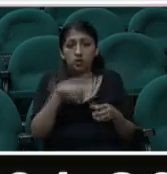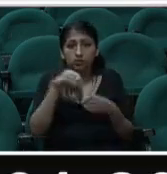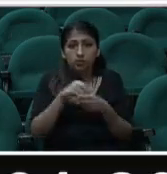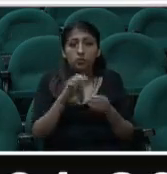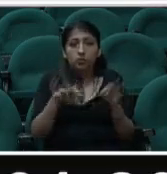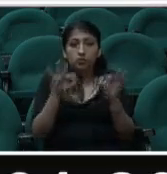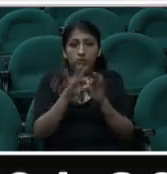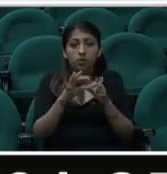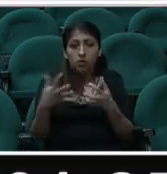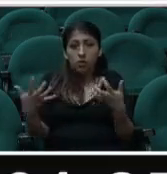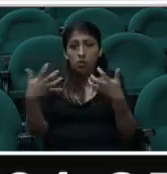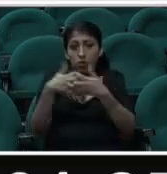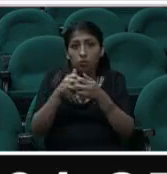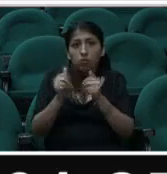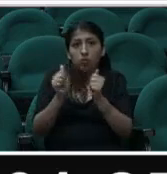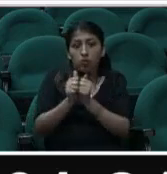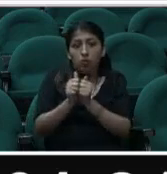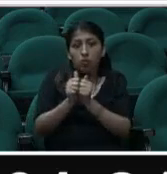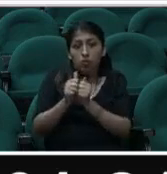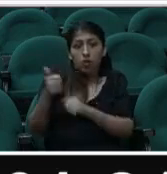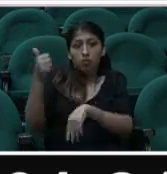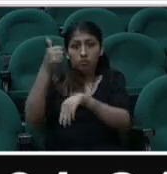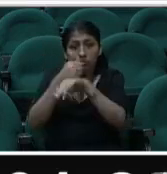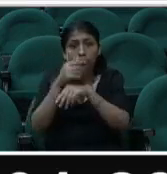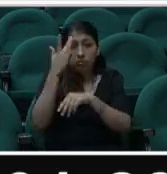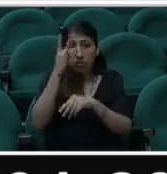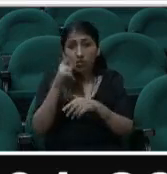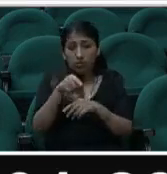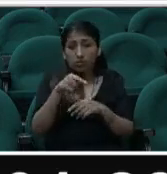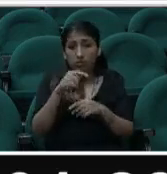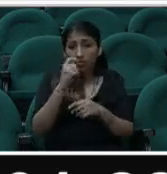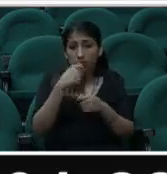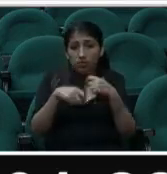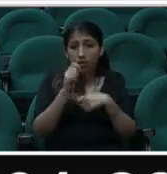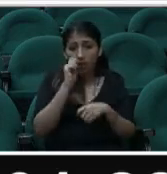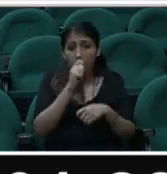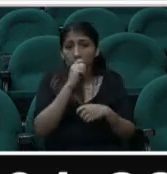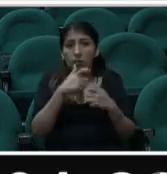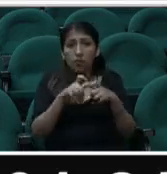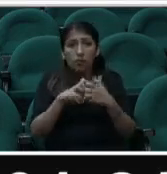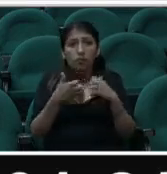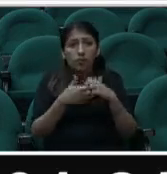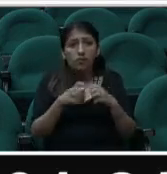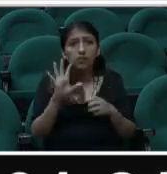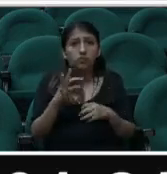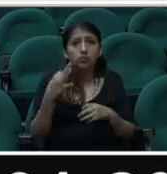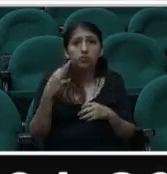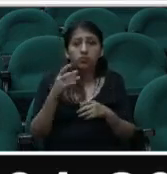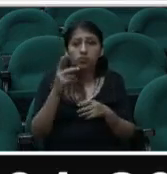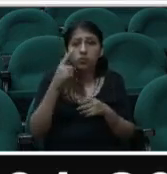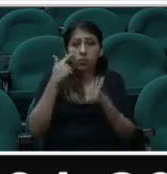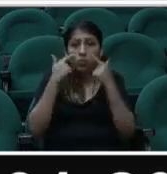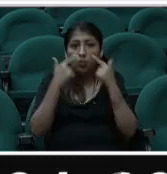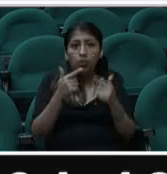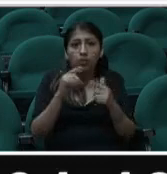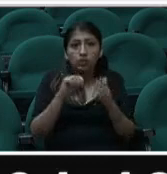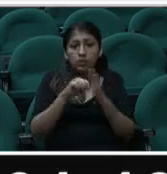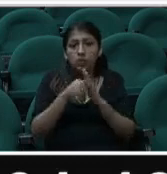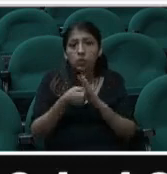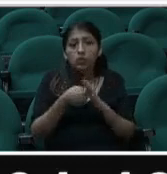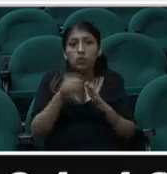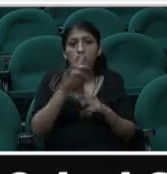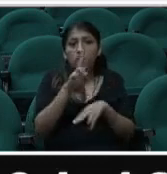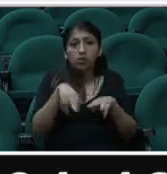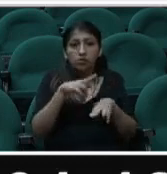plantear una estrategia en conjunto con el ejecutivo debido a que el narcotráfico desde de alguna manera es un problema de seguridad nacional no es un problema únicamente